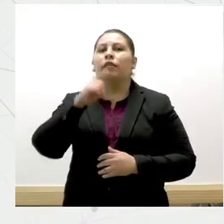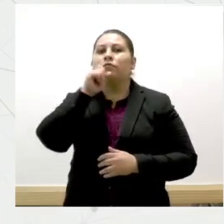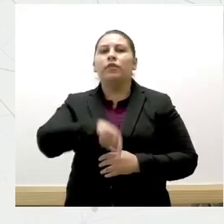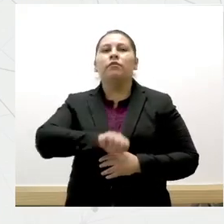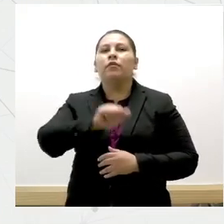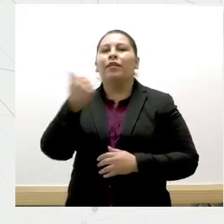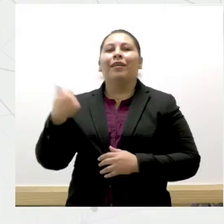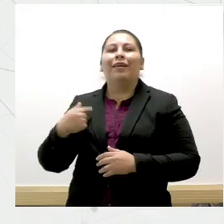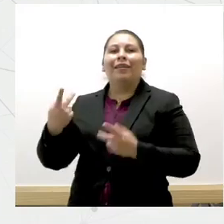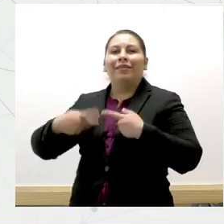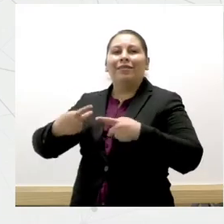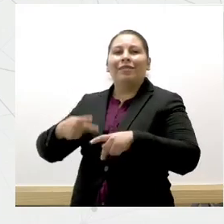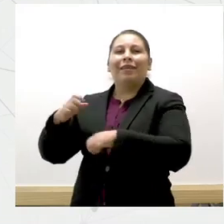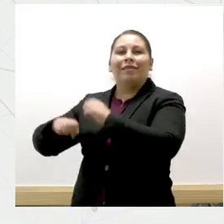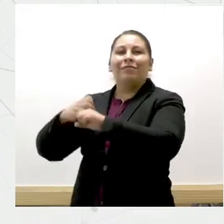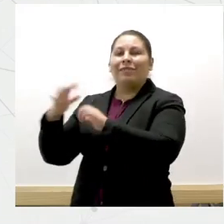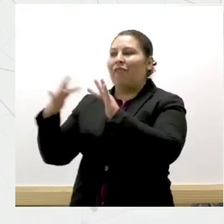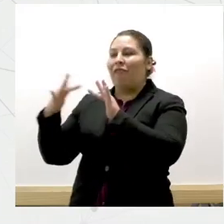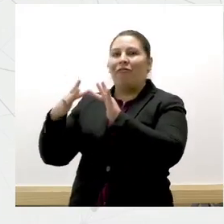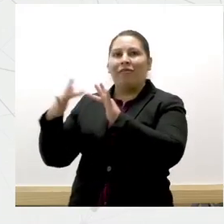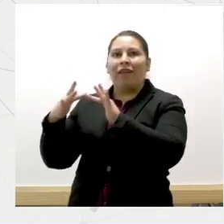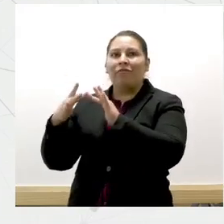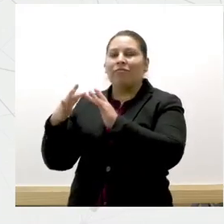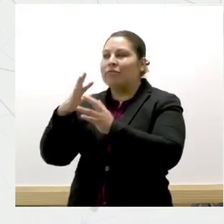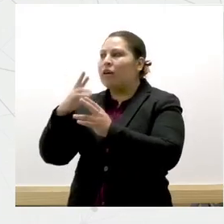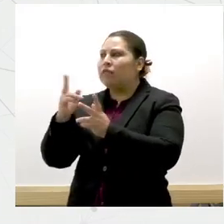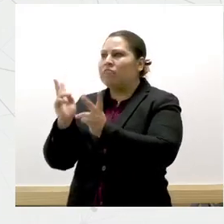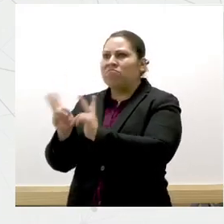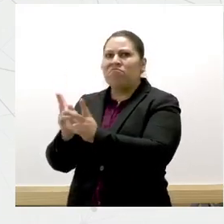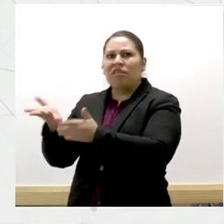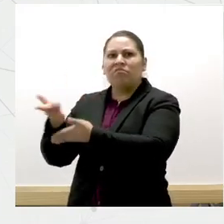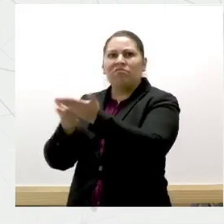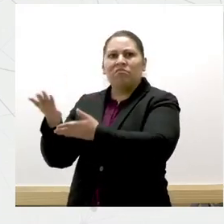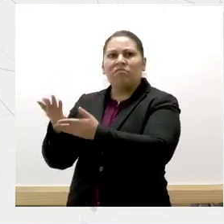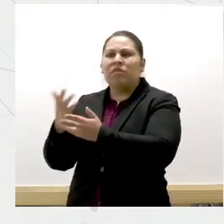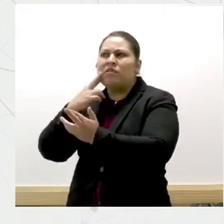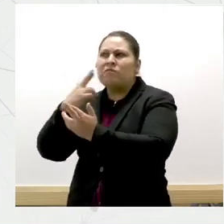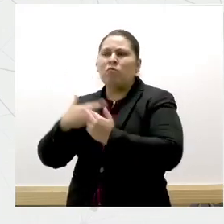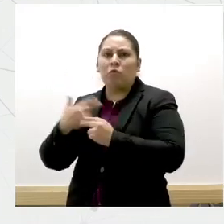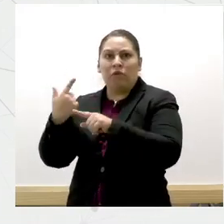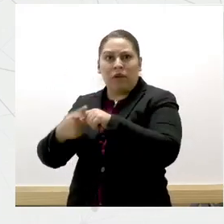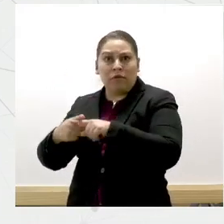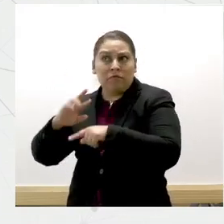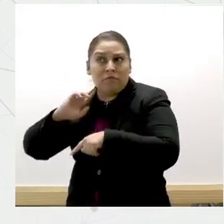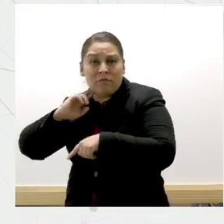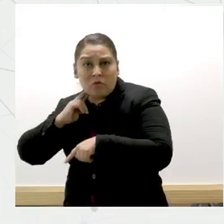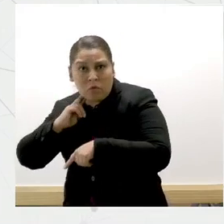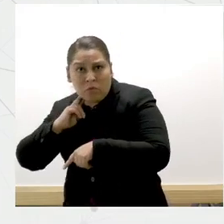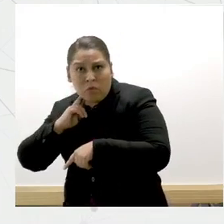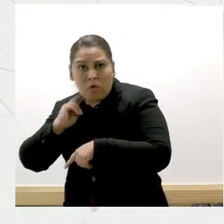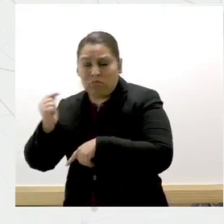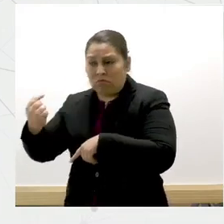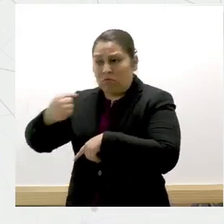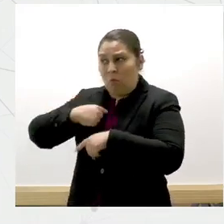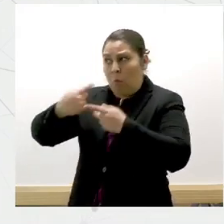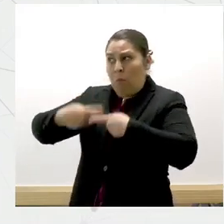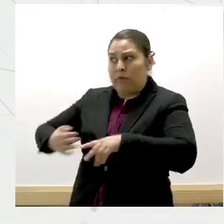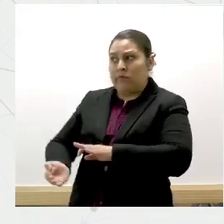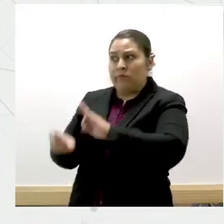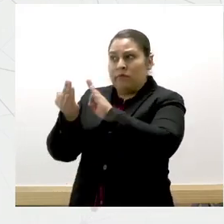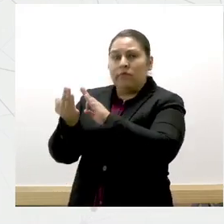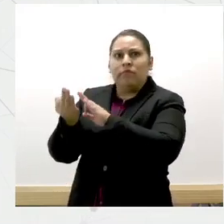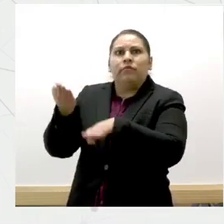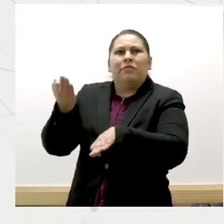humano. No sé hasta qué punto realmente eso es positivo, porque podemos llegar a pensar qué grado de perfección hemos alcanzado con la